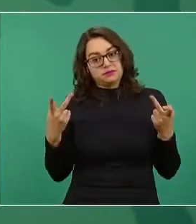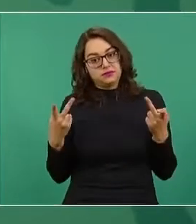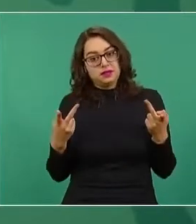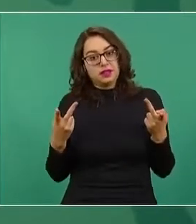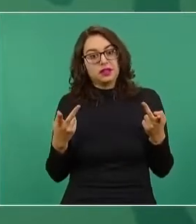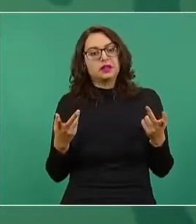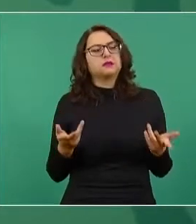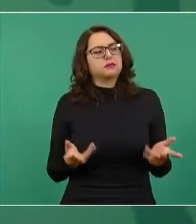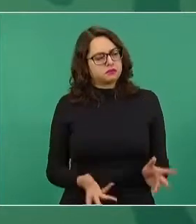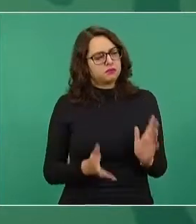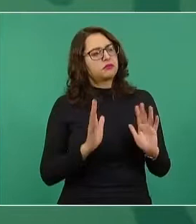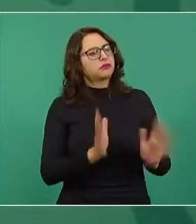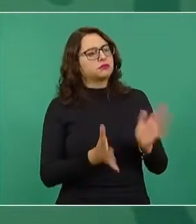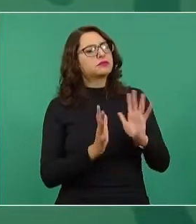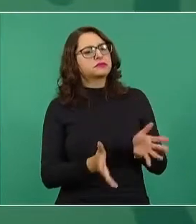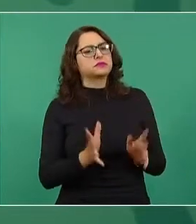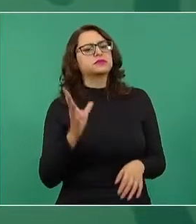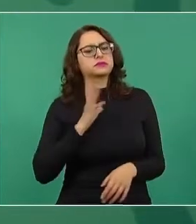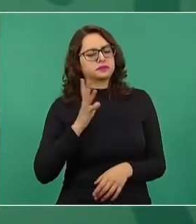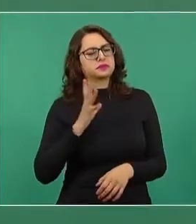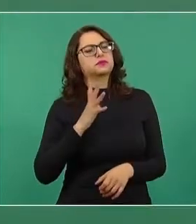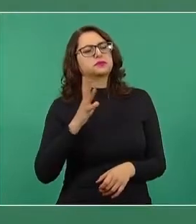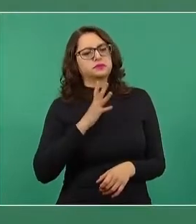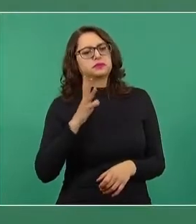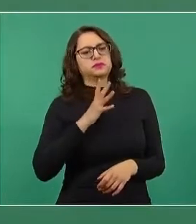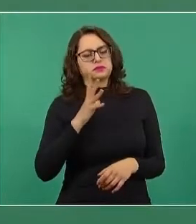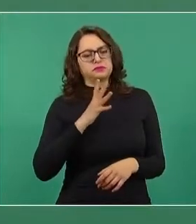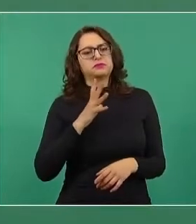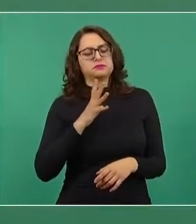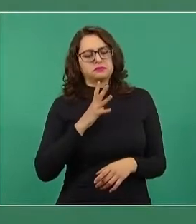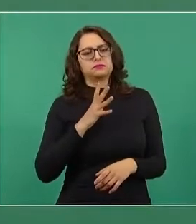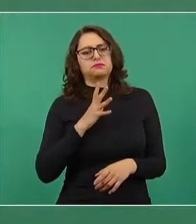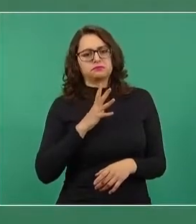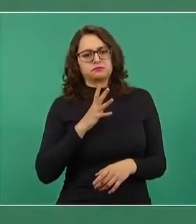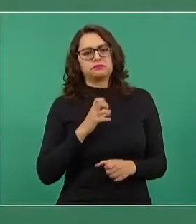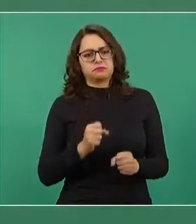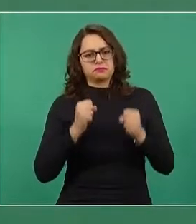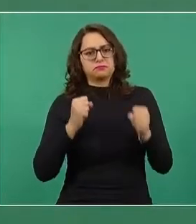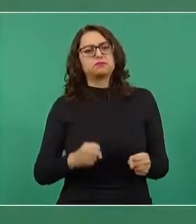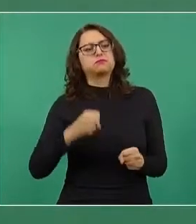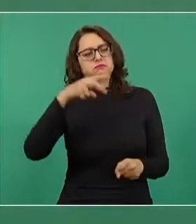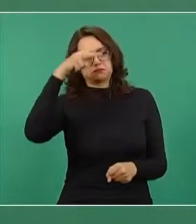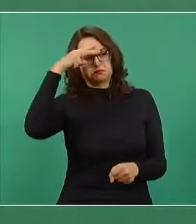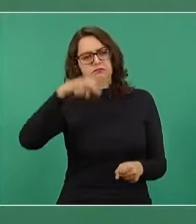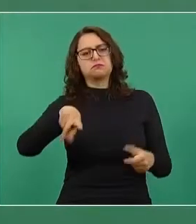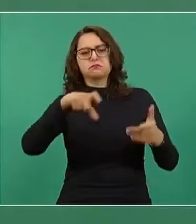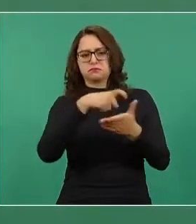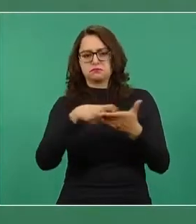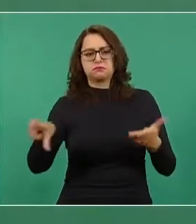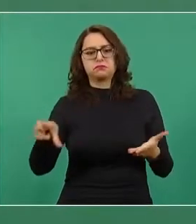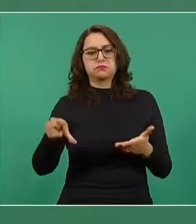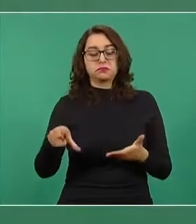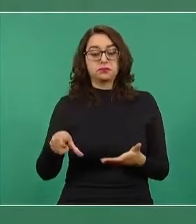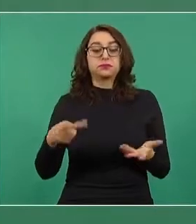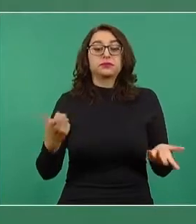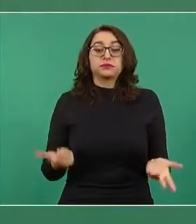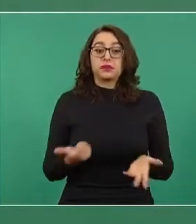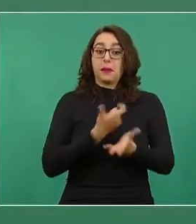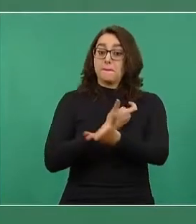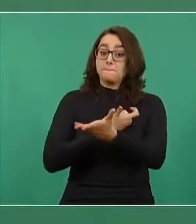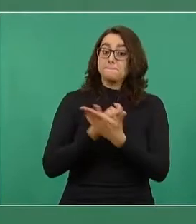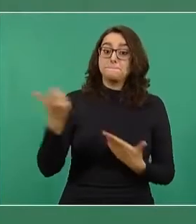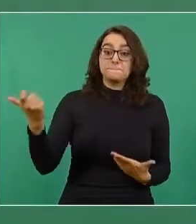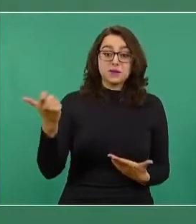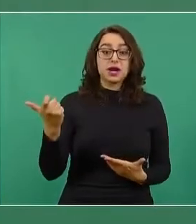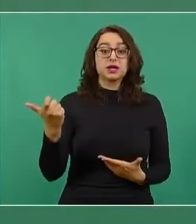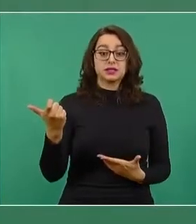dijeron que ya tenían amarrada la operación en México para que se les